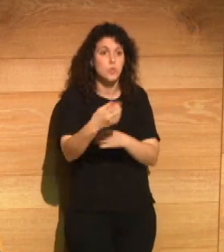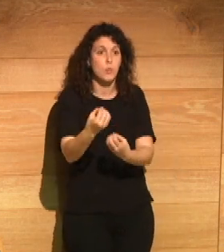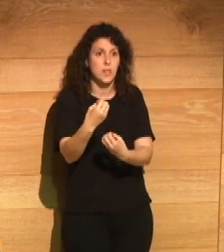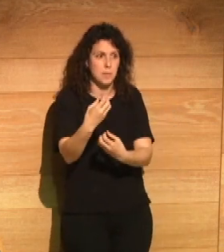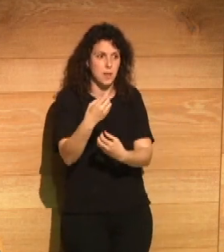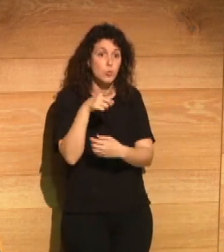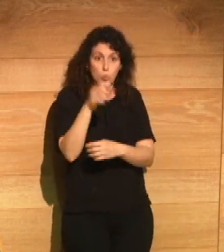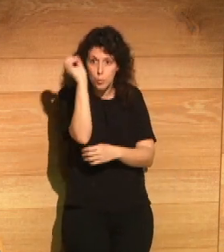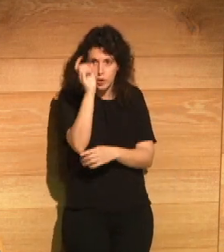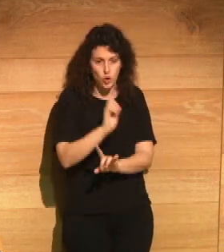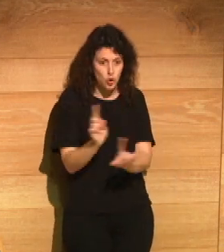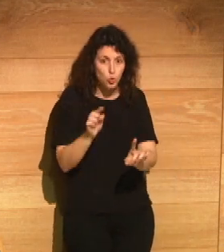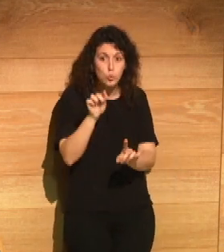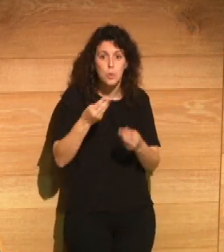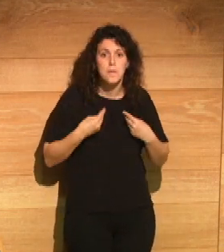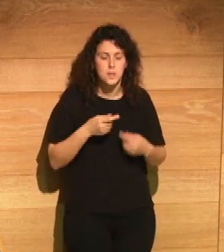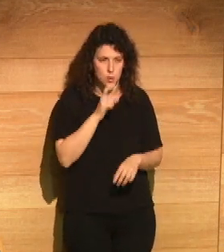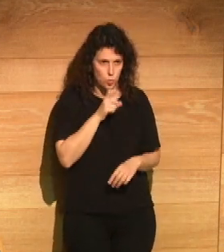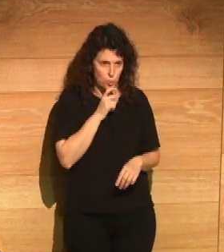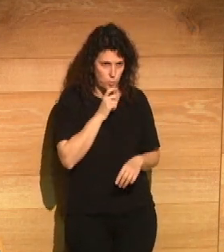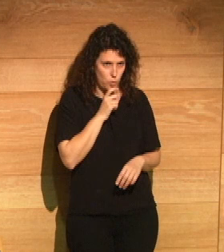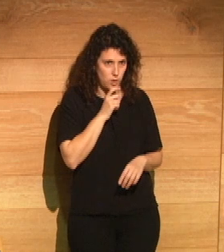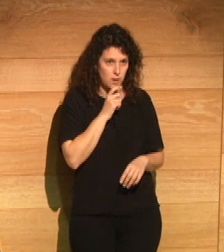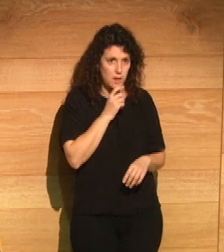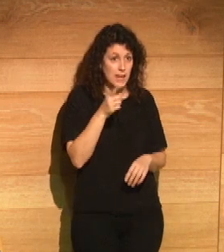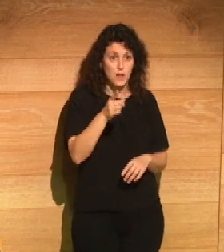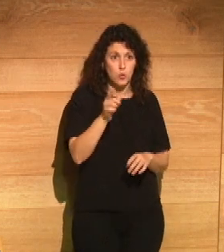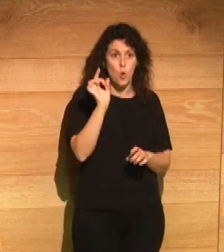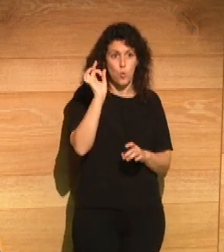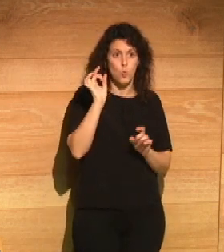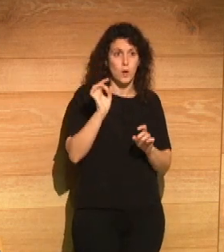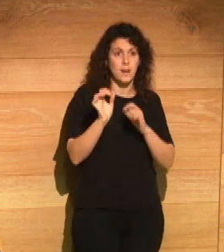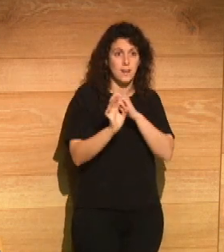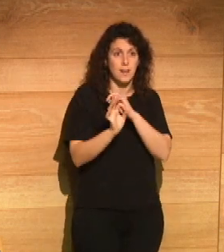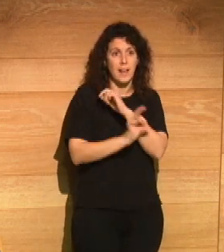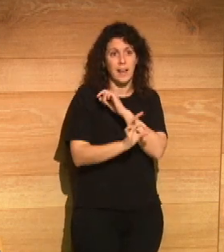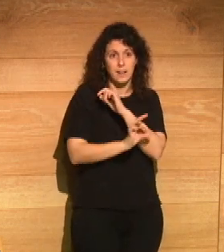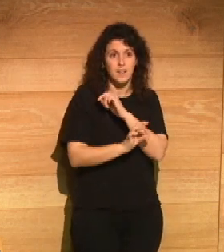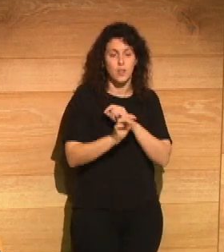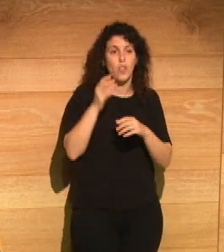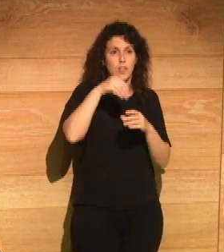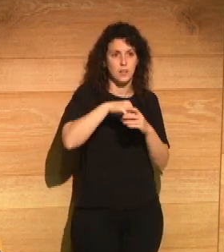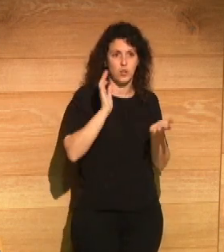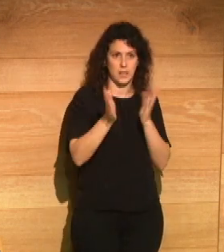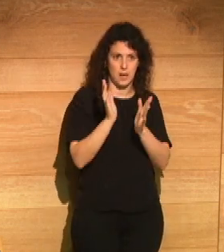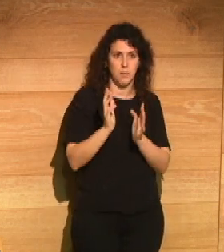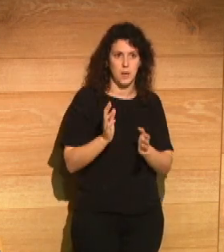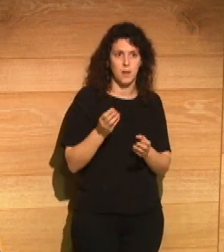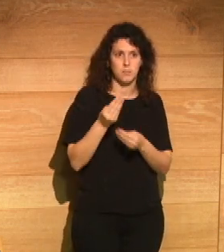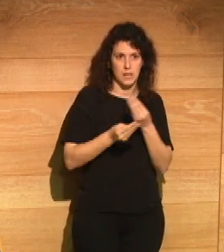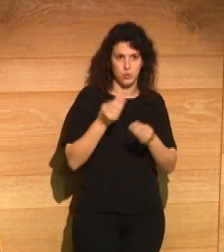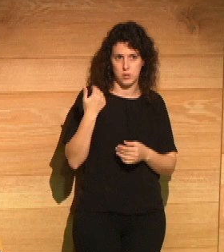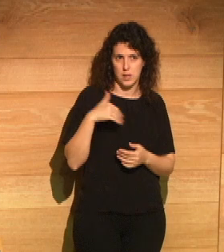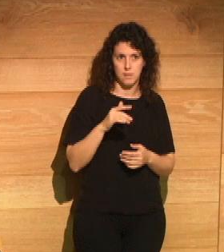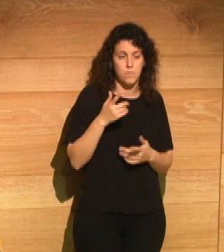que pasó, sino como lo viviste, que es un ejercicio que yo he hecho en terapia. Entonces me pareció que por ahí